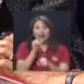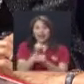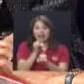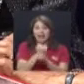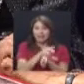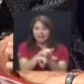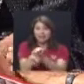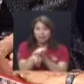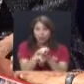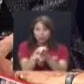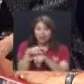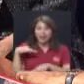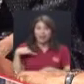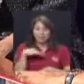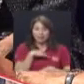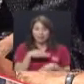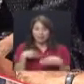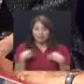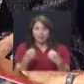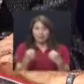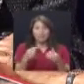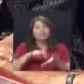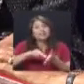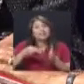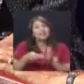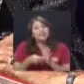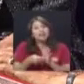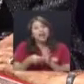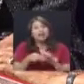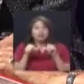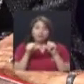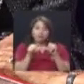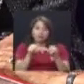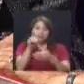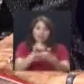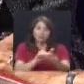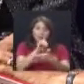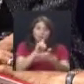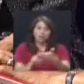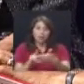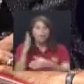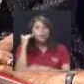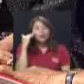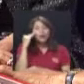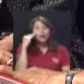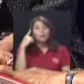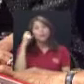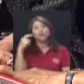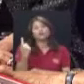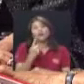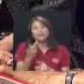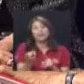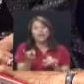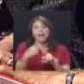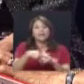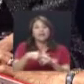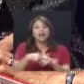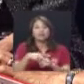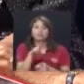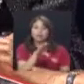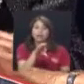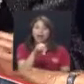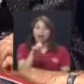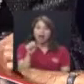dejamos también de nuevo otra discriminación solamente aplicándolo para que sea la caja la que tenga la regulación